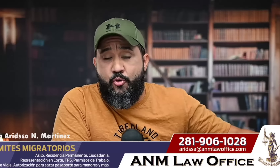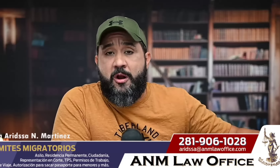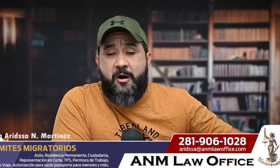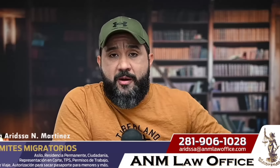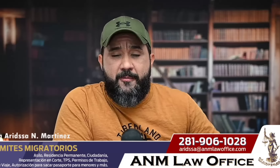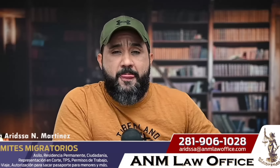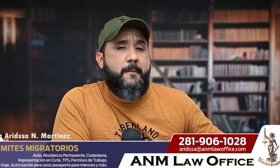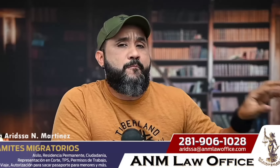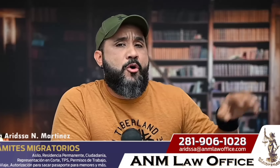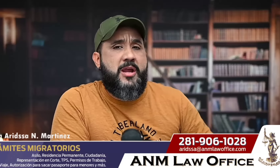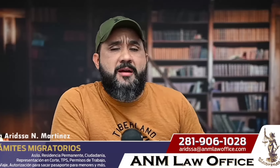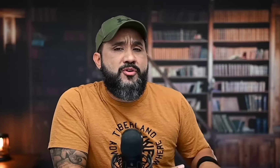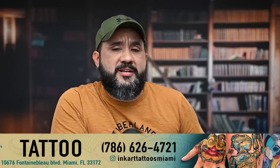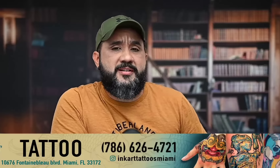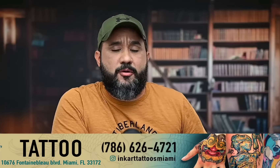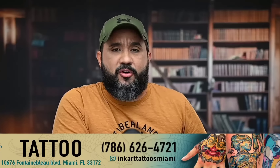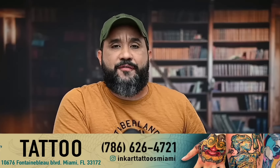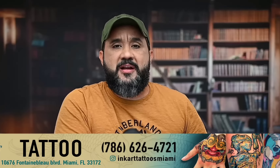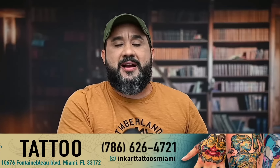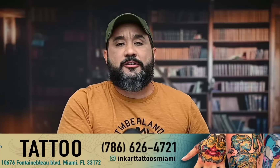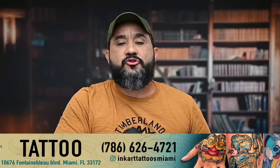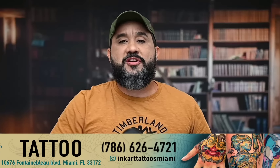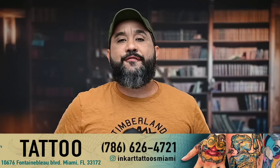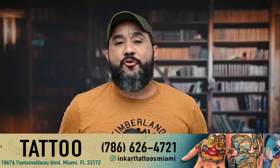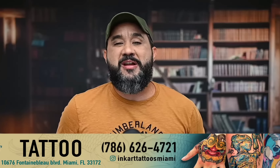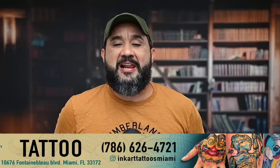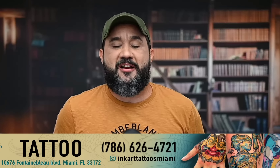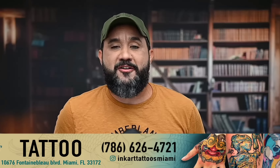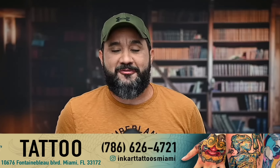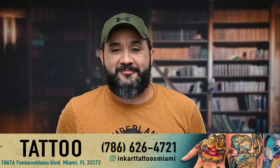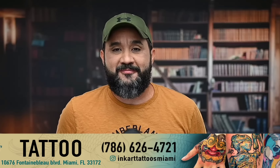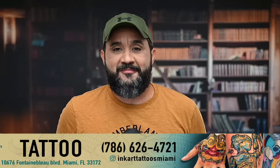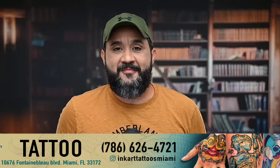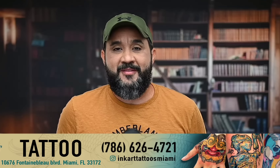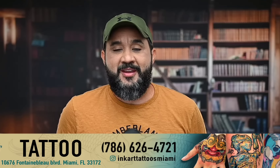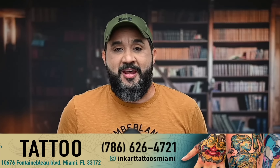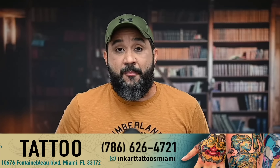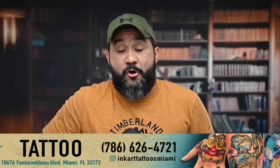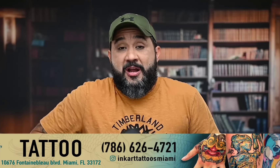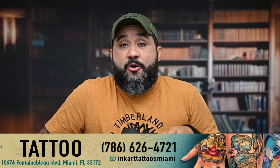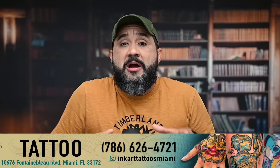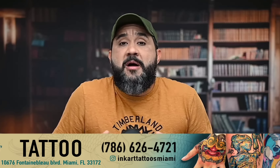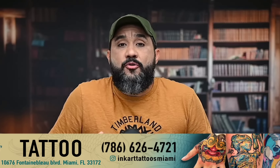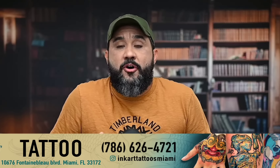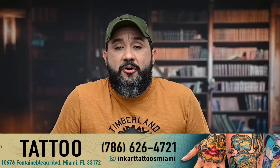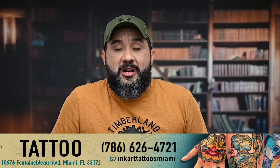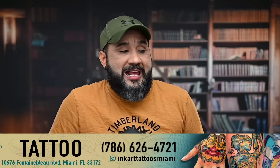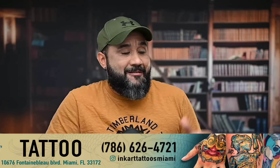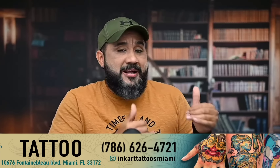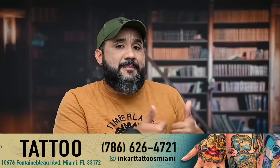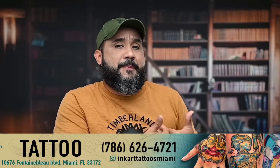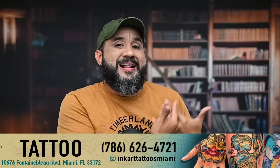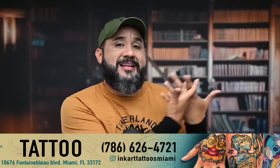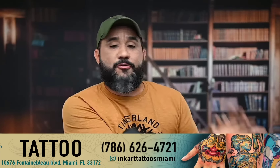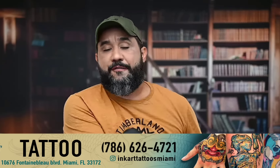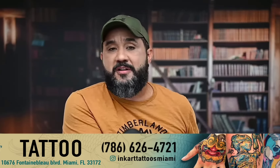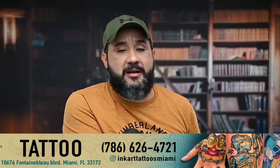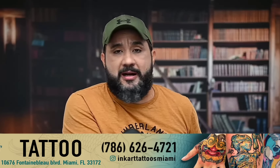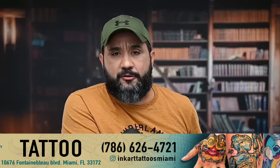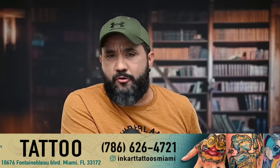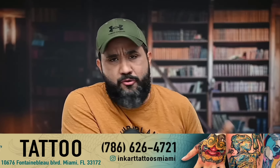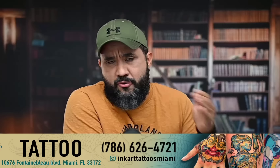pero para Cuba iba a ver por qué muy sencillo Porque Fidel Castro Sí influía en la región porque Nicolás Maduro le habría pedido